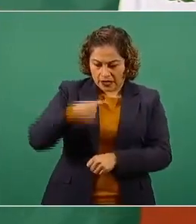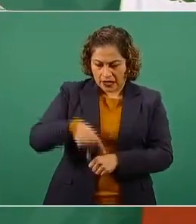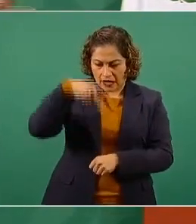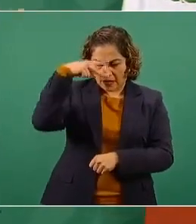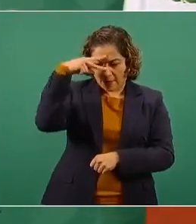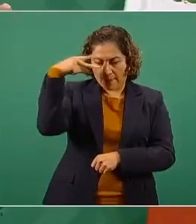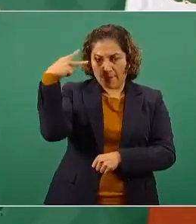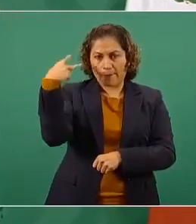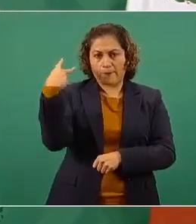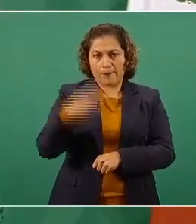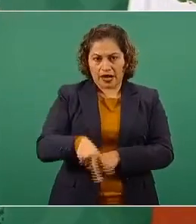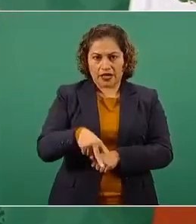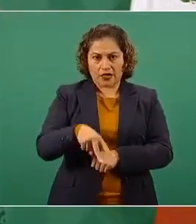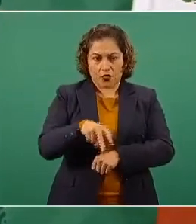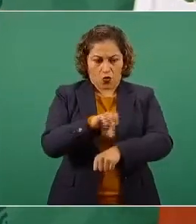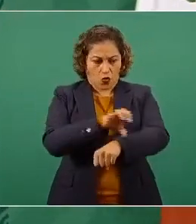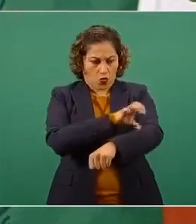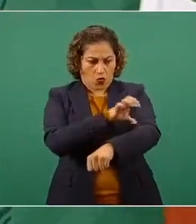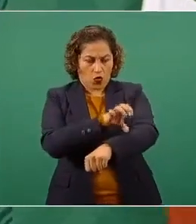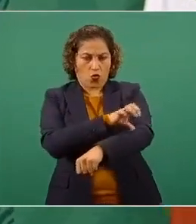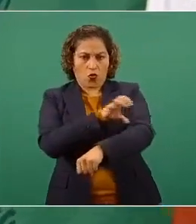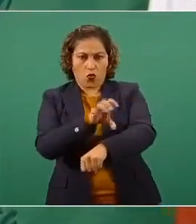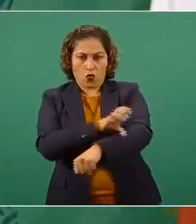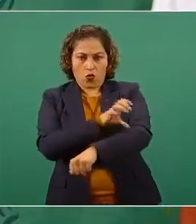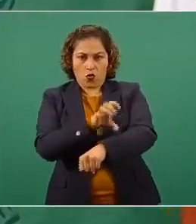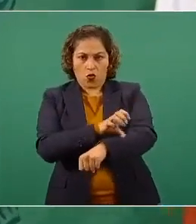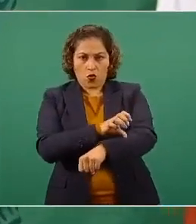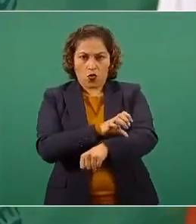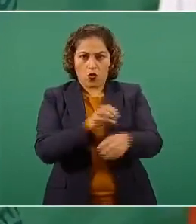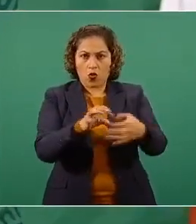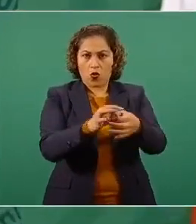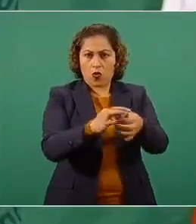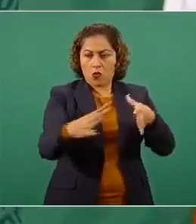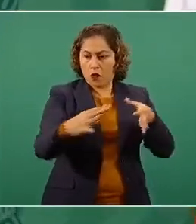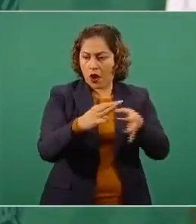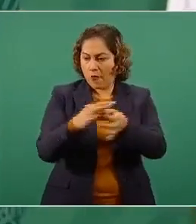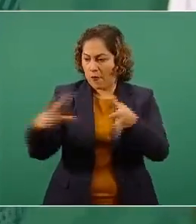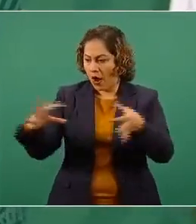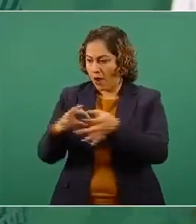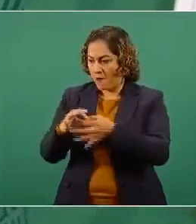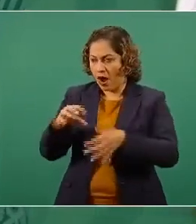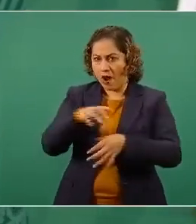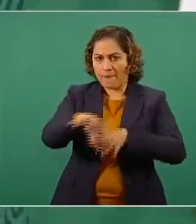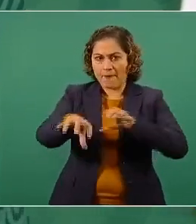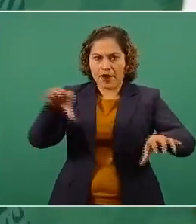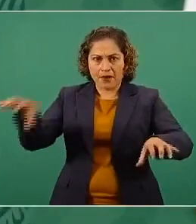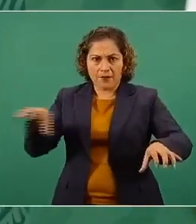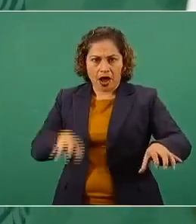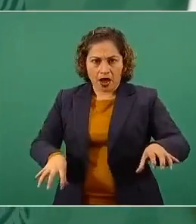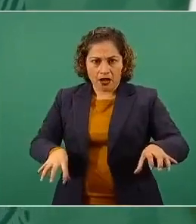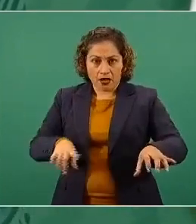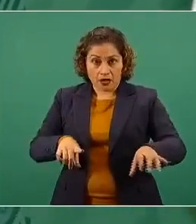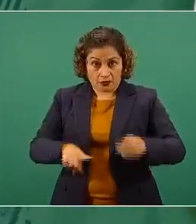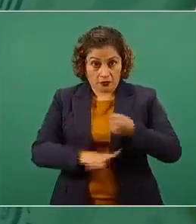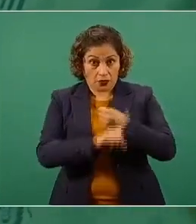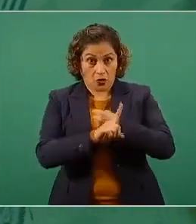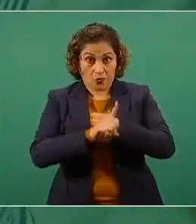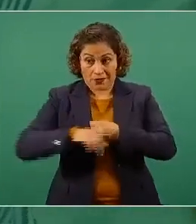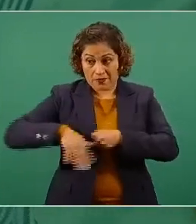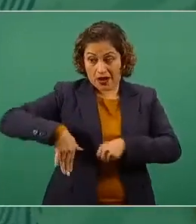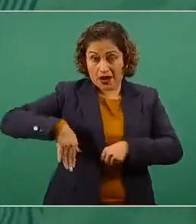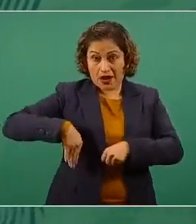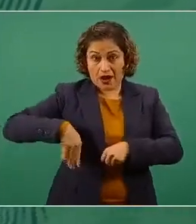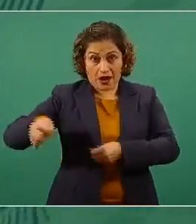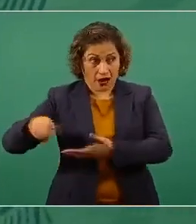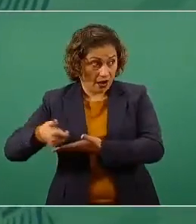la industria eléctrica, podríamos hacer frente a problemas de esta naturaleza? Nada